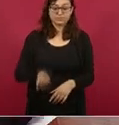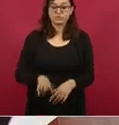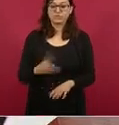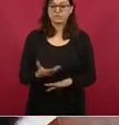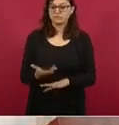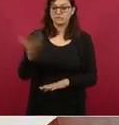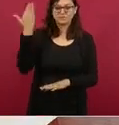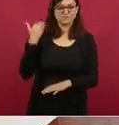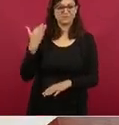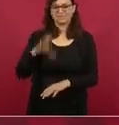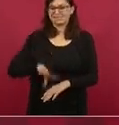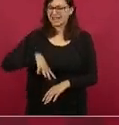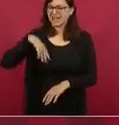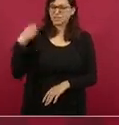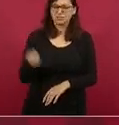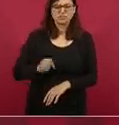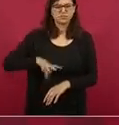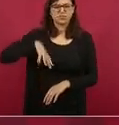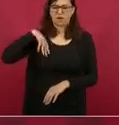un abuso.